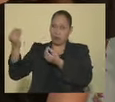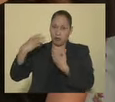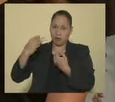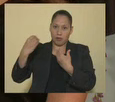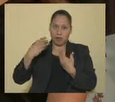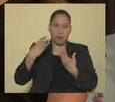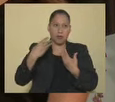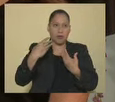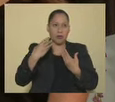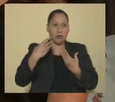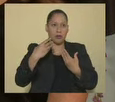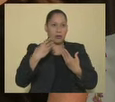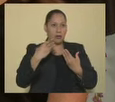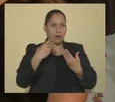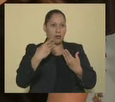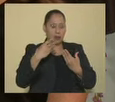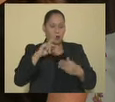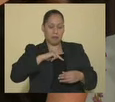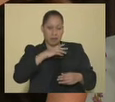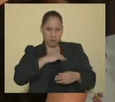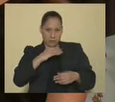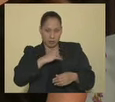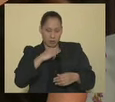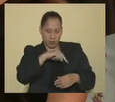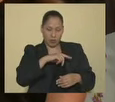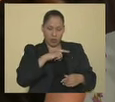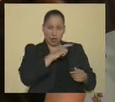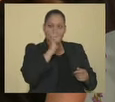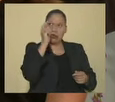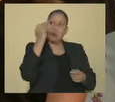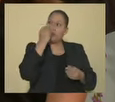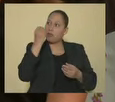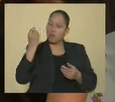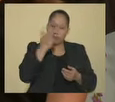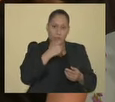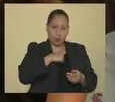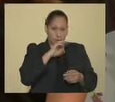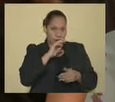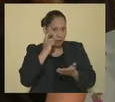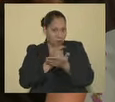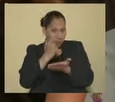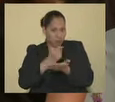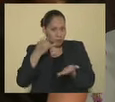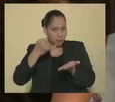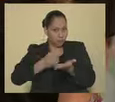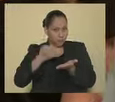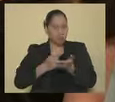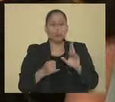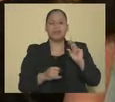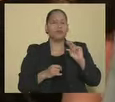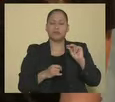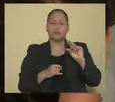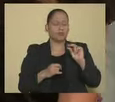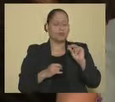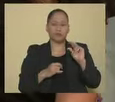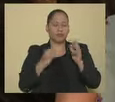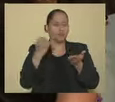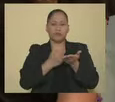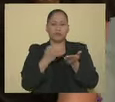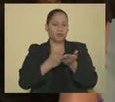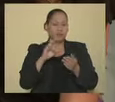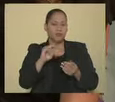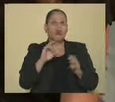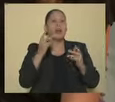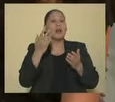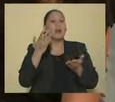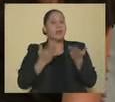hijo, o sea, su hijo, ajá, como mamá debo de pagar impuestos. No, en teoría no, es que hay que ver de